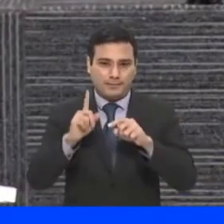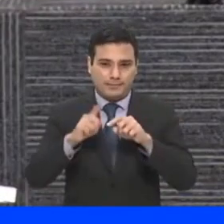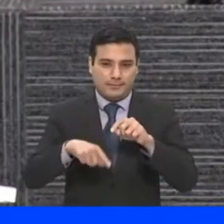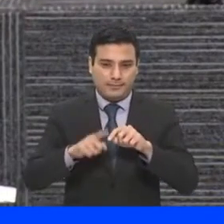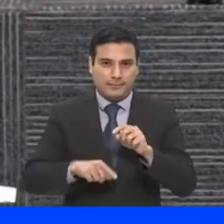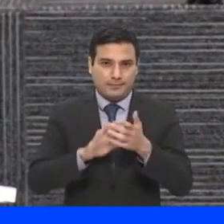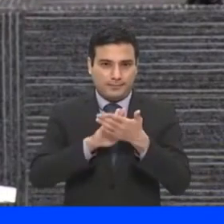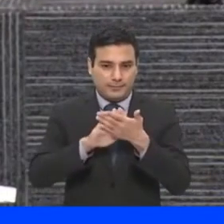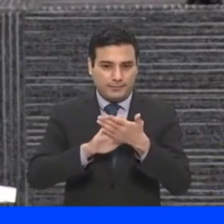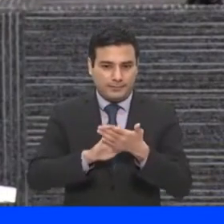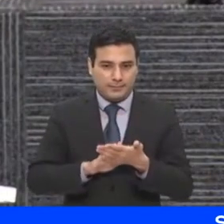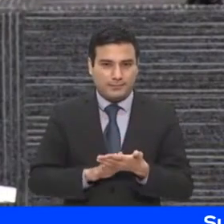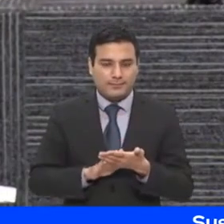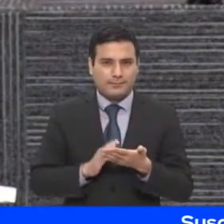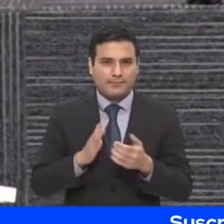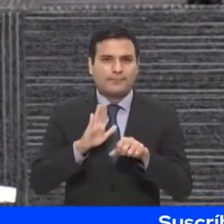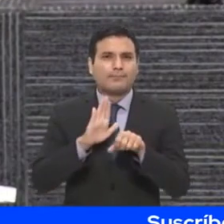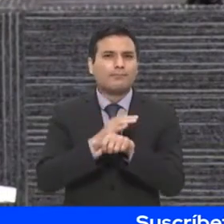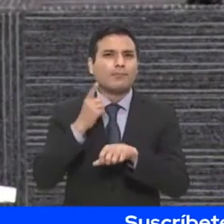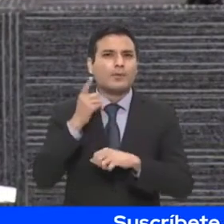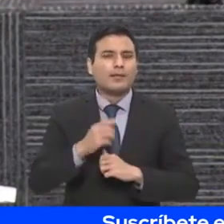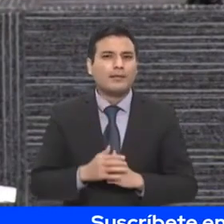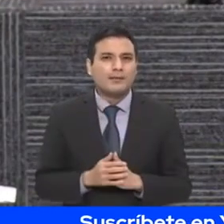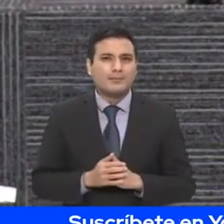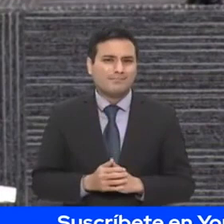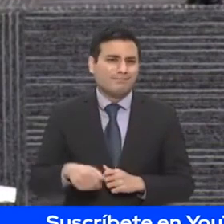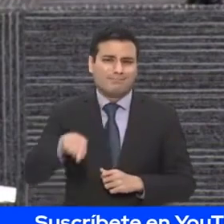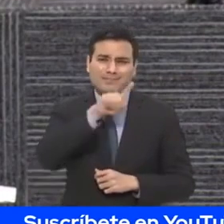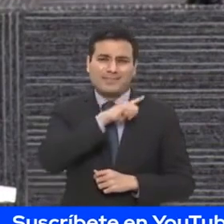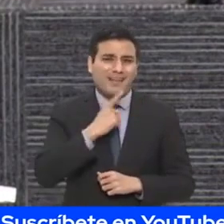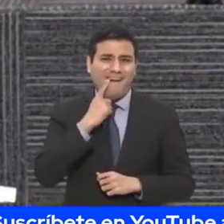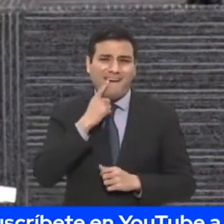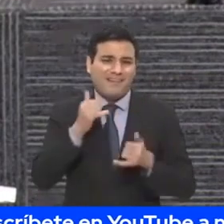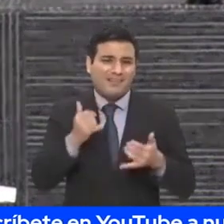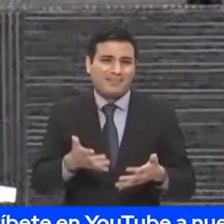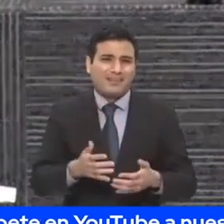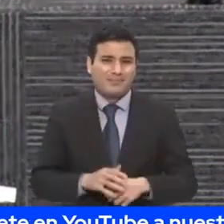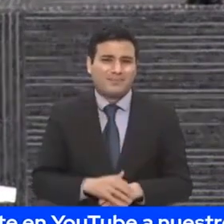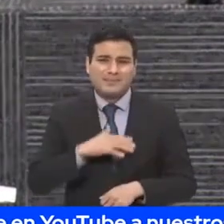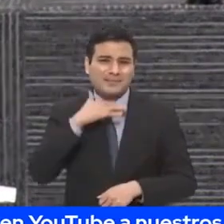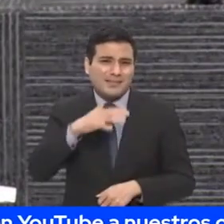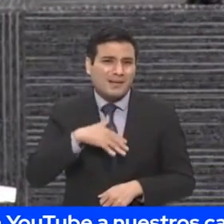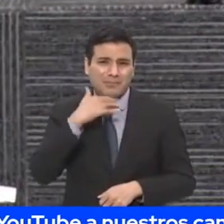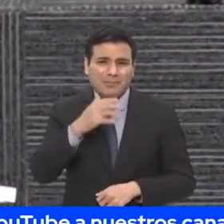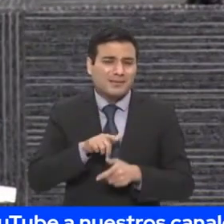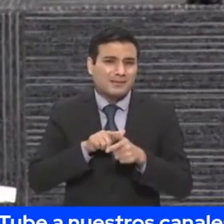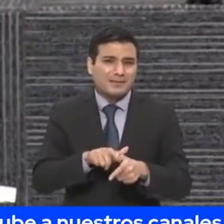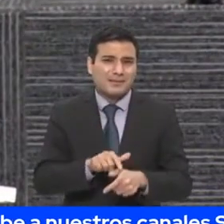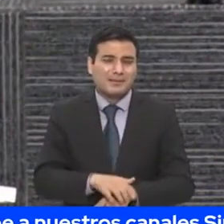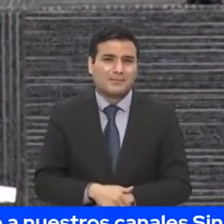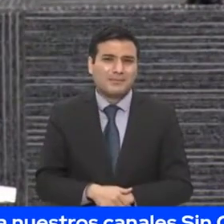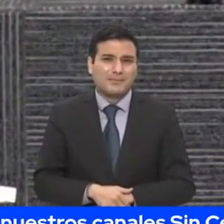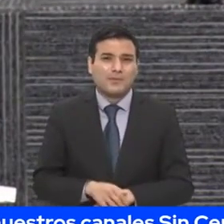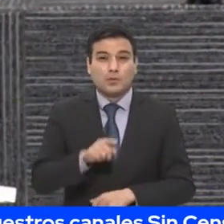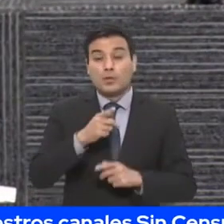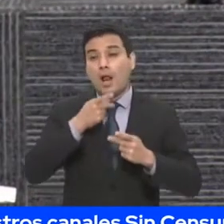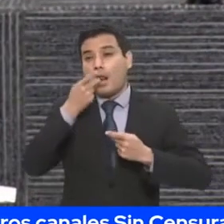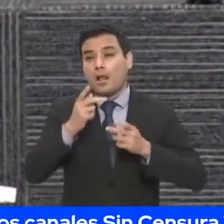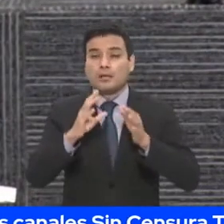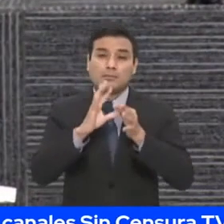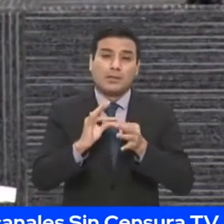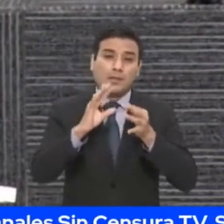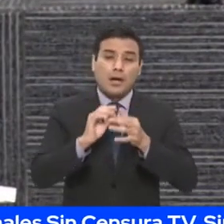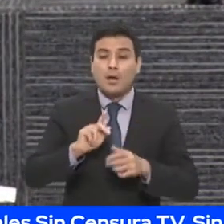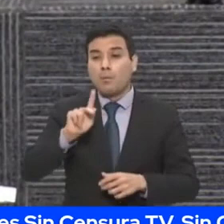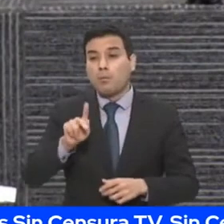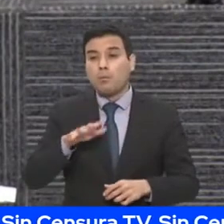recolección de firmas porque están y siguen haciendo trampa. Entonces, más que venir a hablar del pueblo,